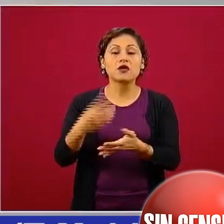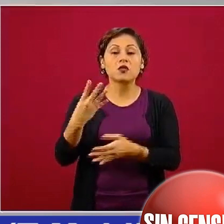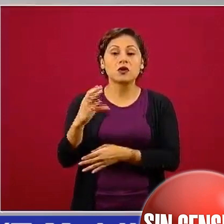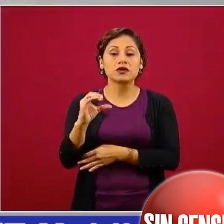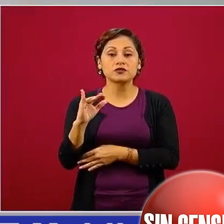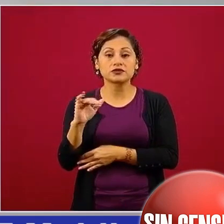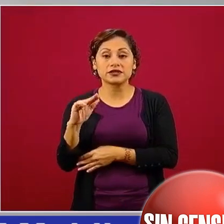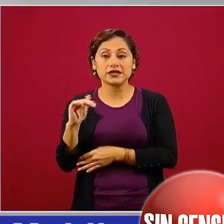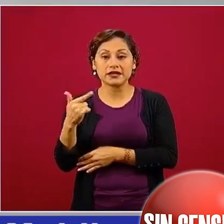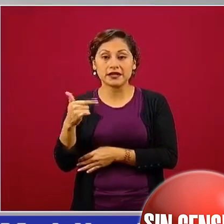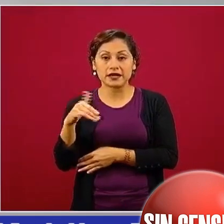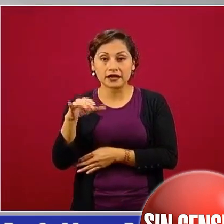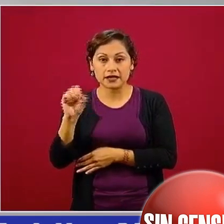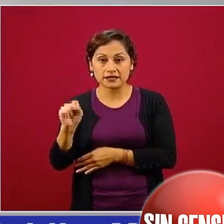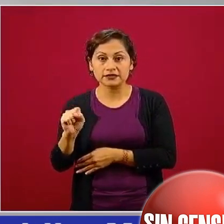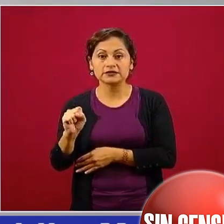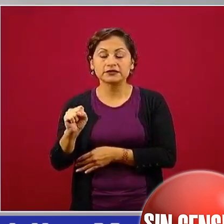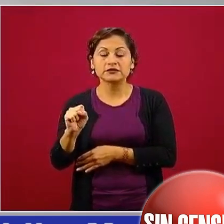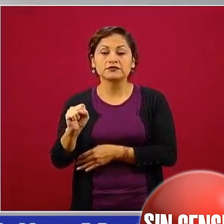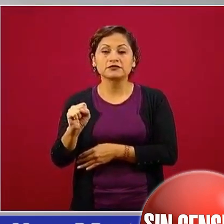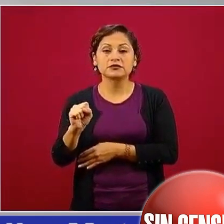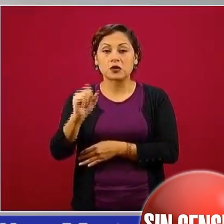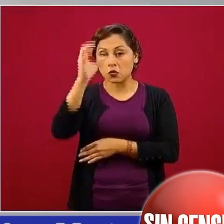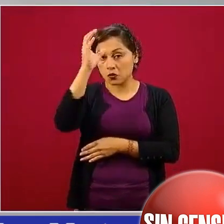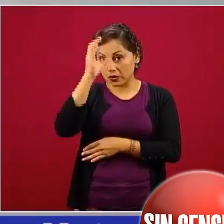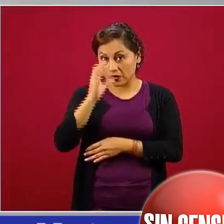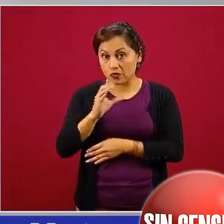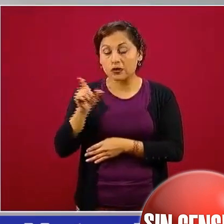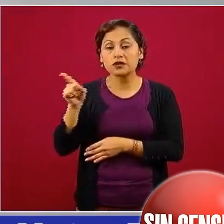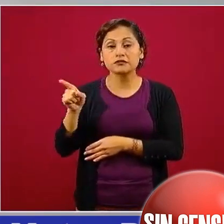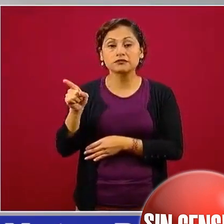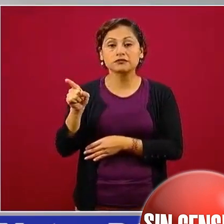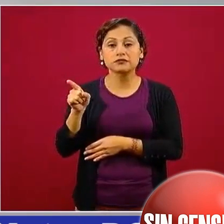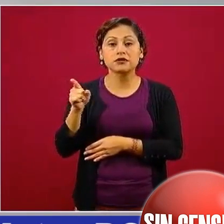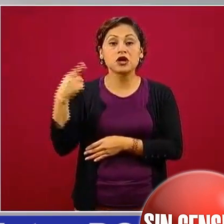Coahuila. Su padre